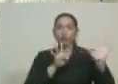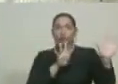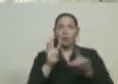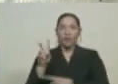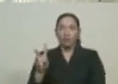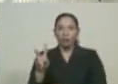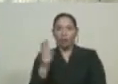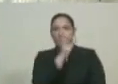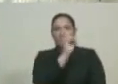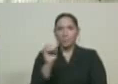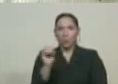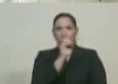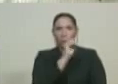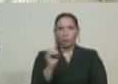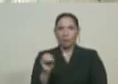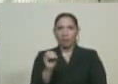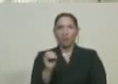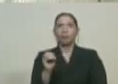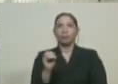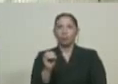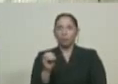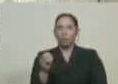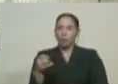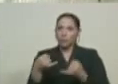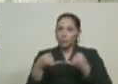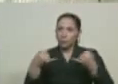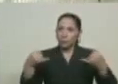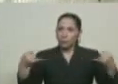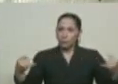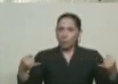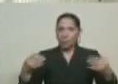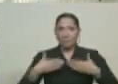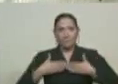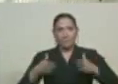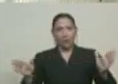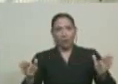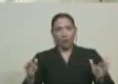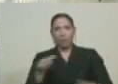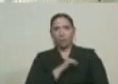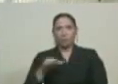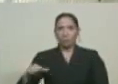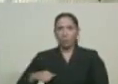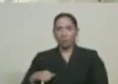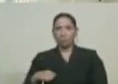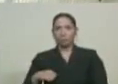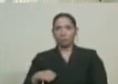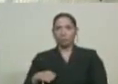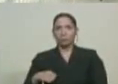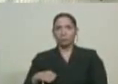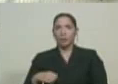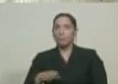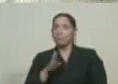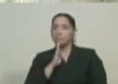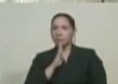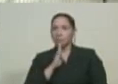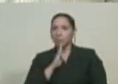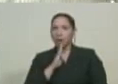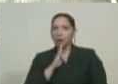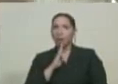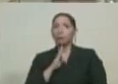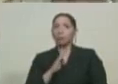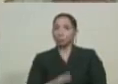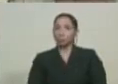de la plataforma electrónica de la banca, tanto pública como privada, está activa. Incluso con unas cifras